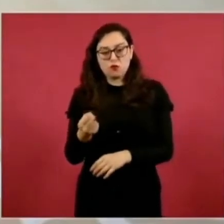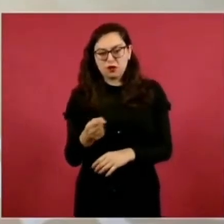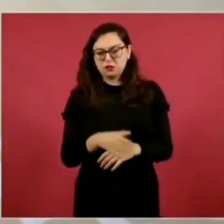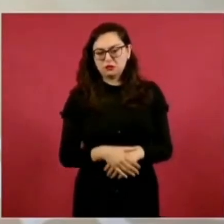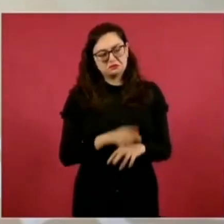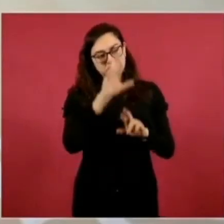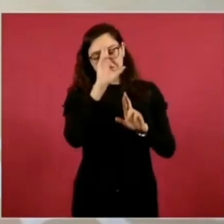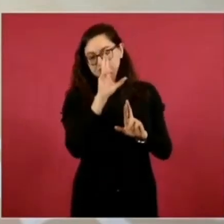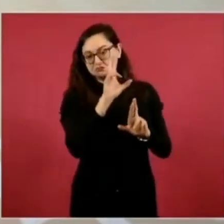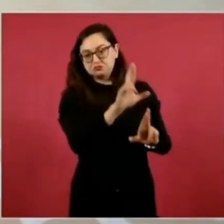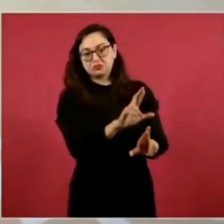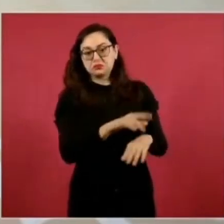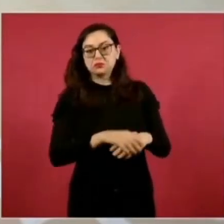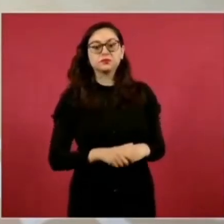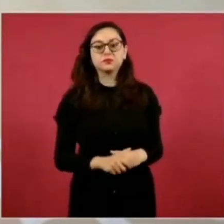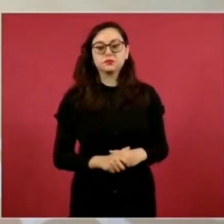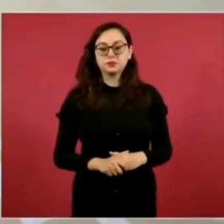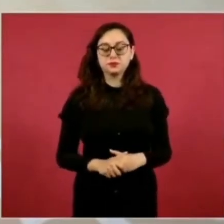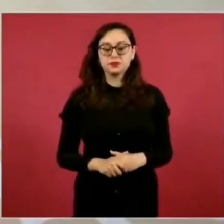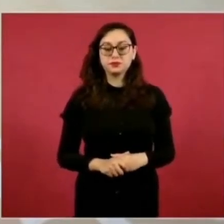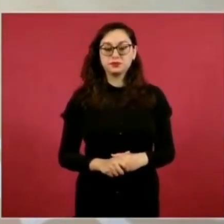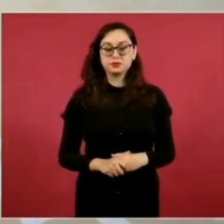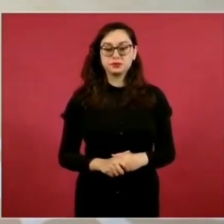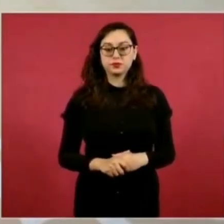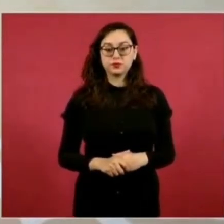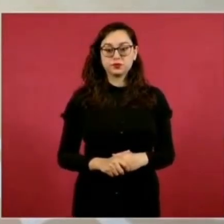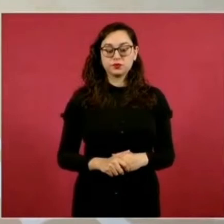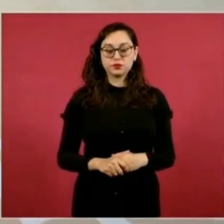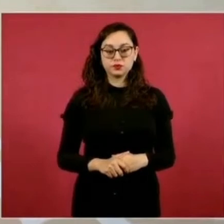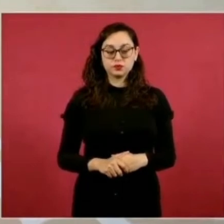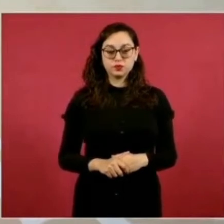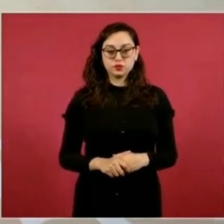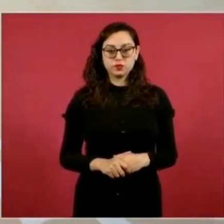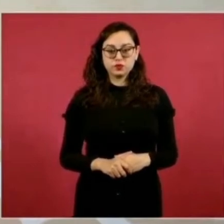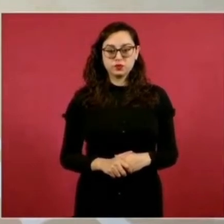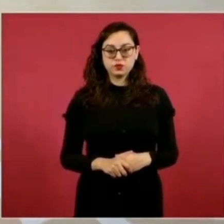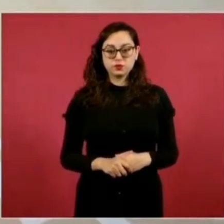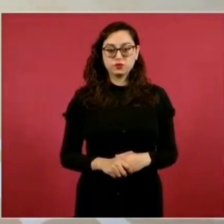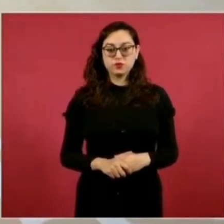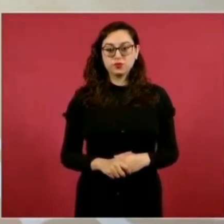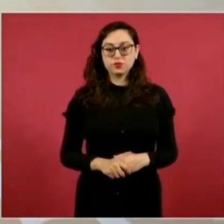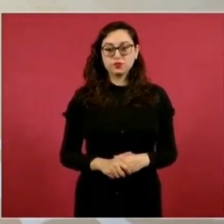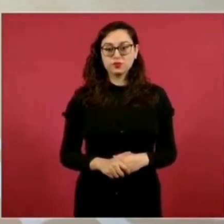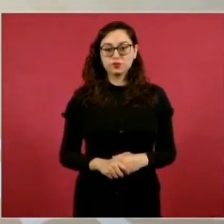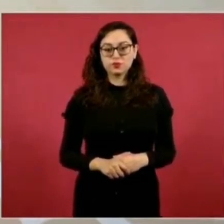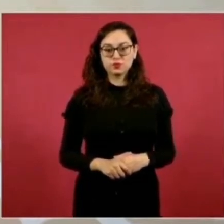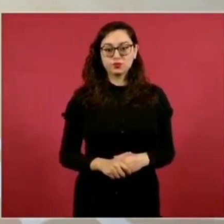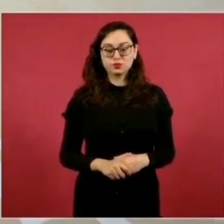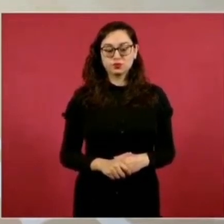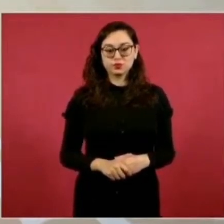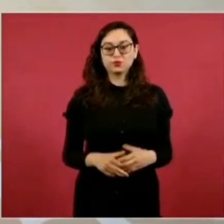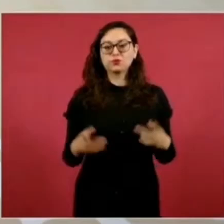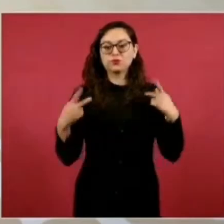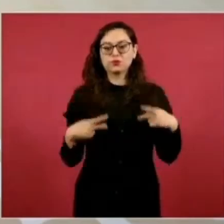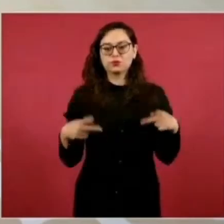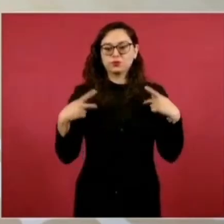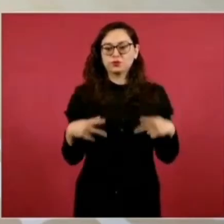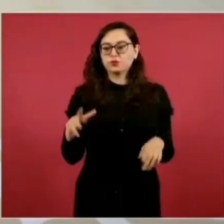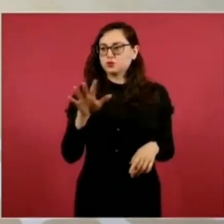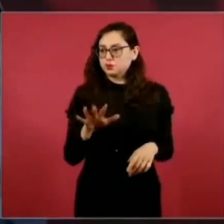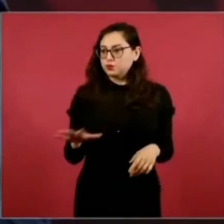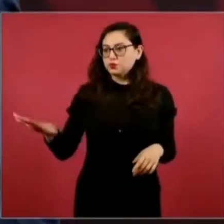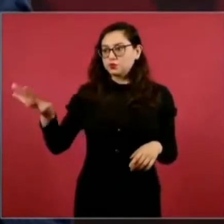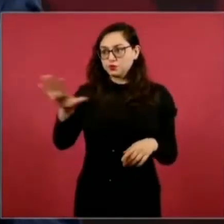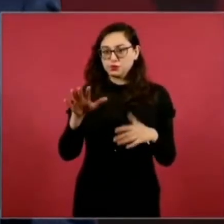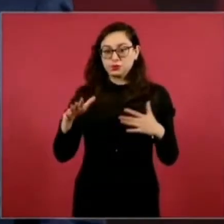la libertad y tenerle confianza a la gente